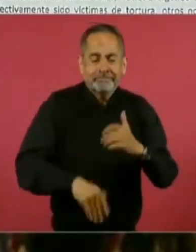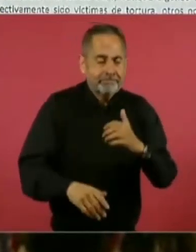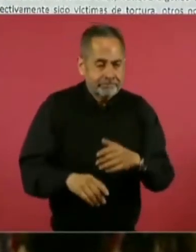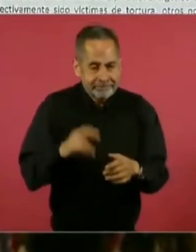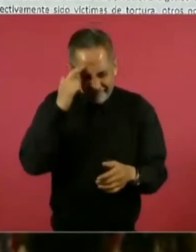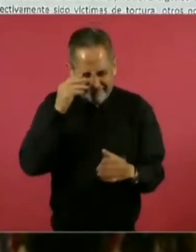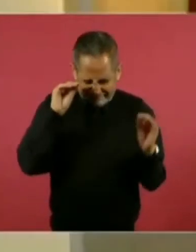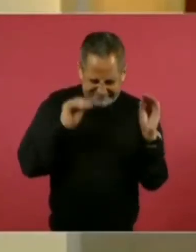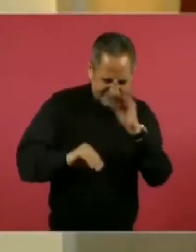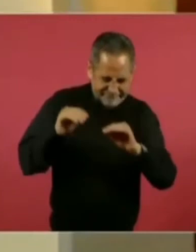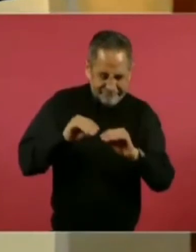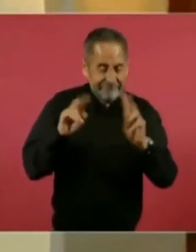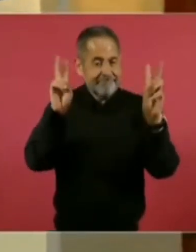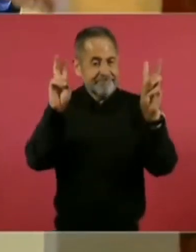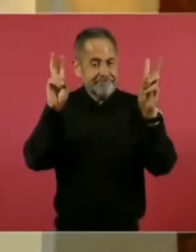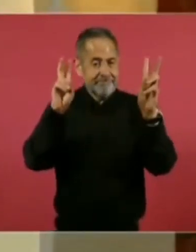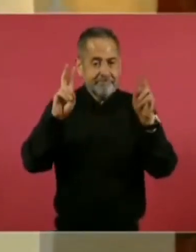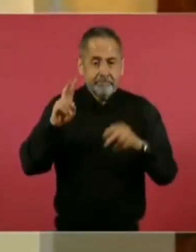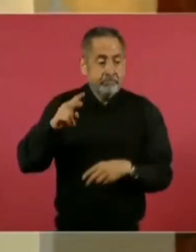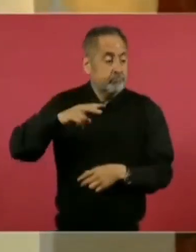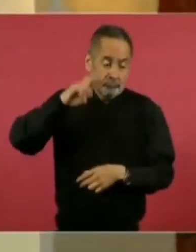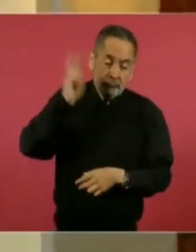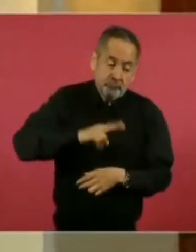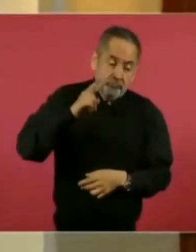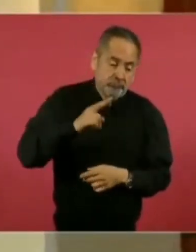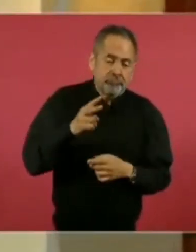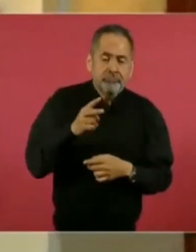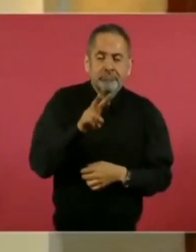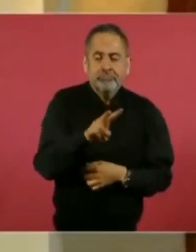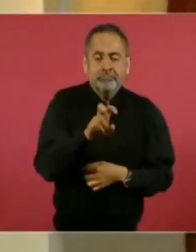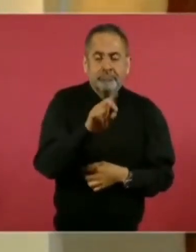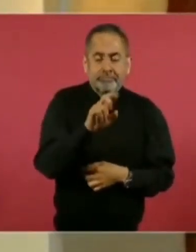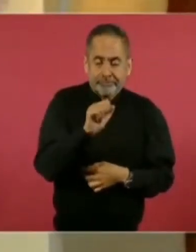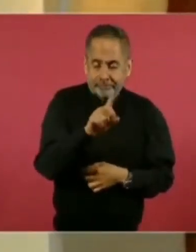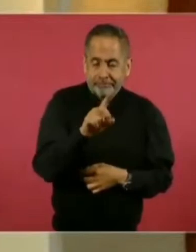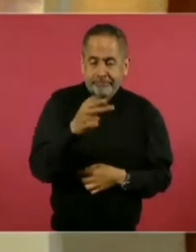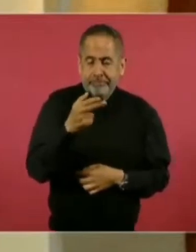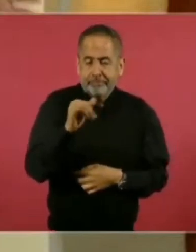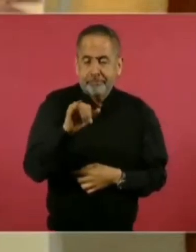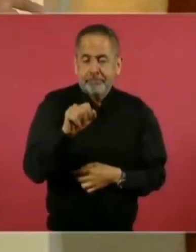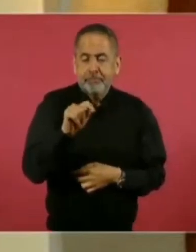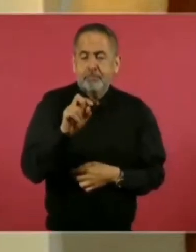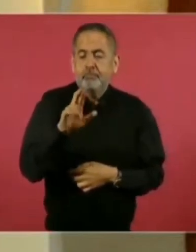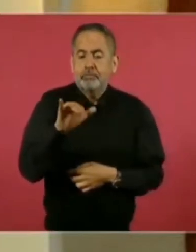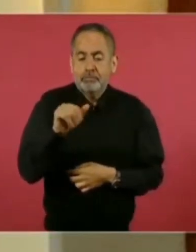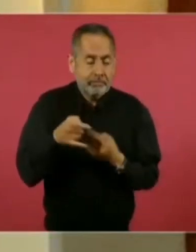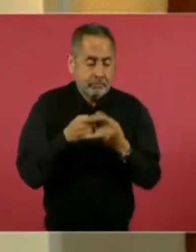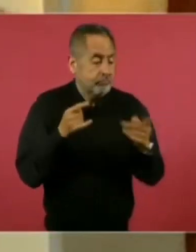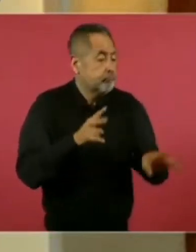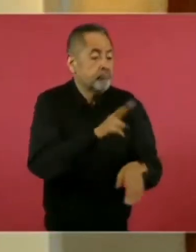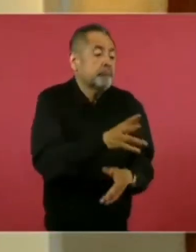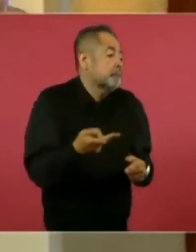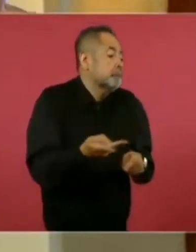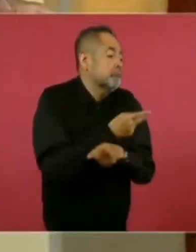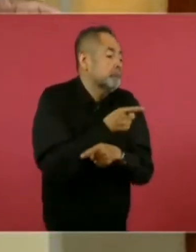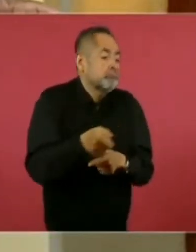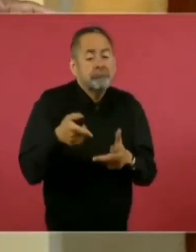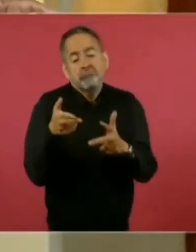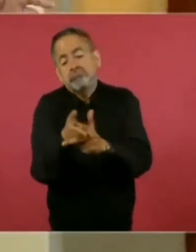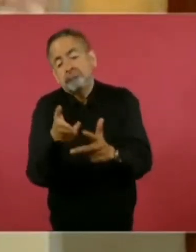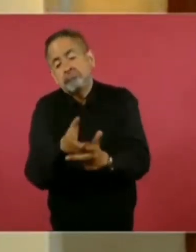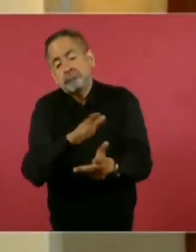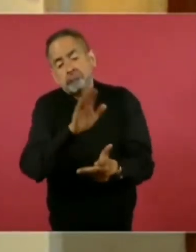construyendo la llamada verdad histórica, según la cual los jóvenes habían sido asesinados y